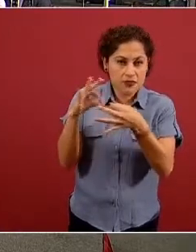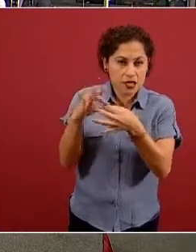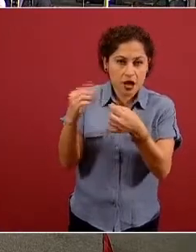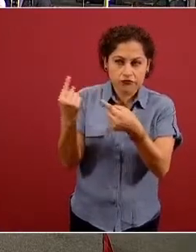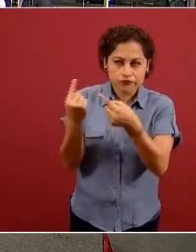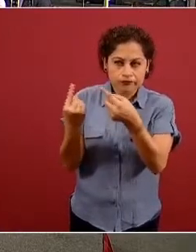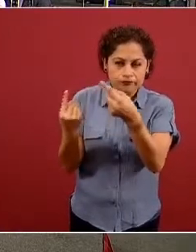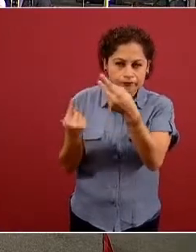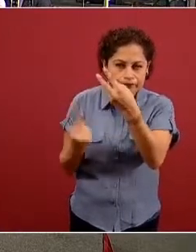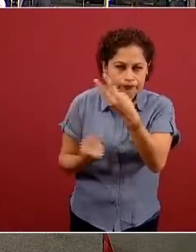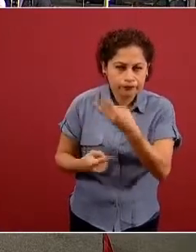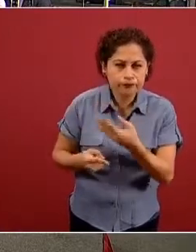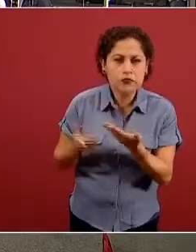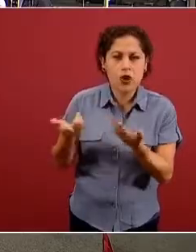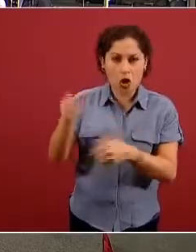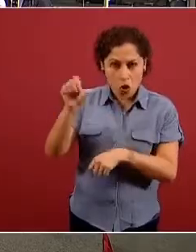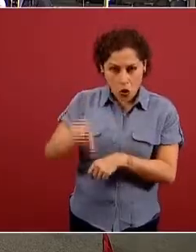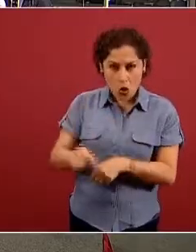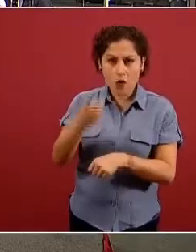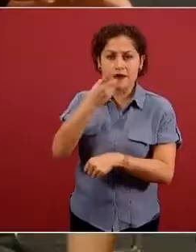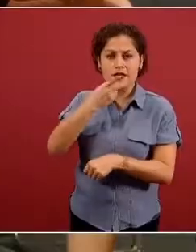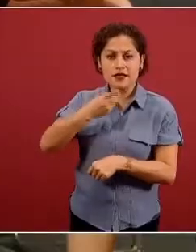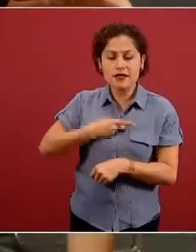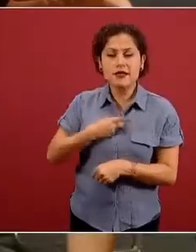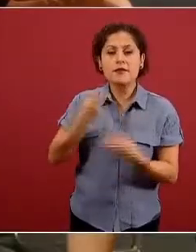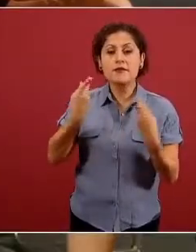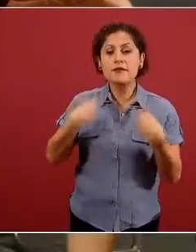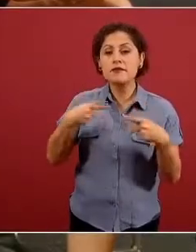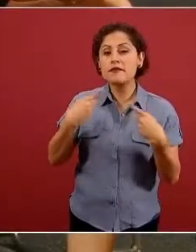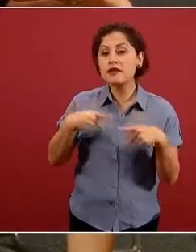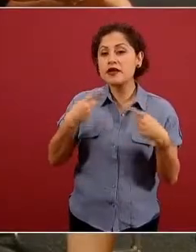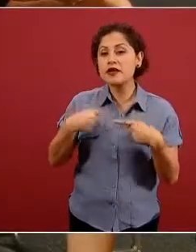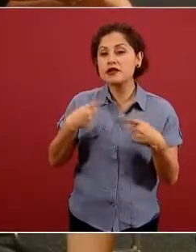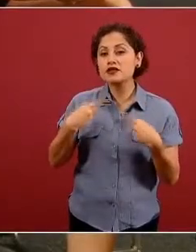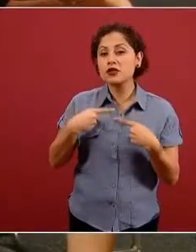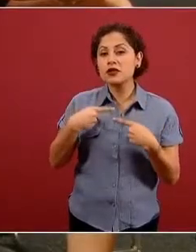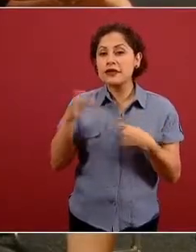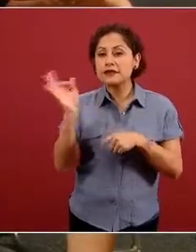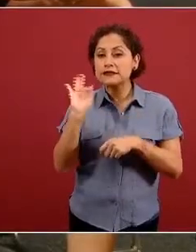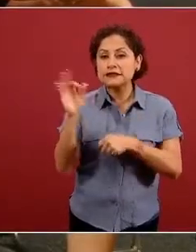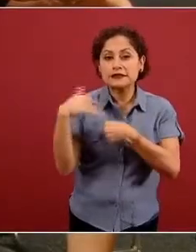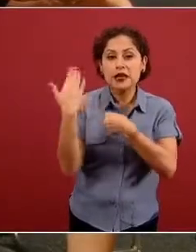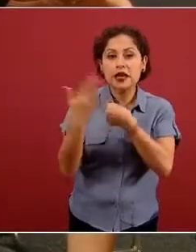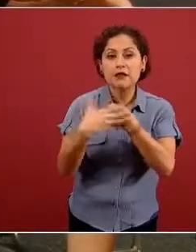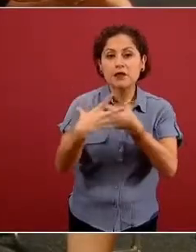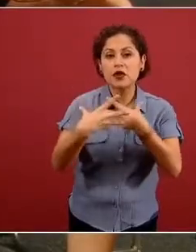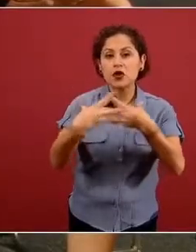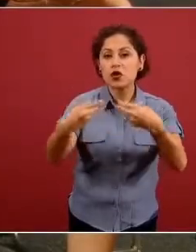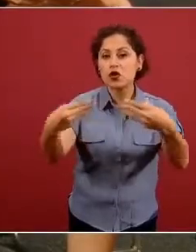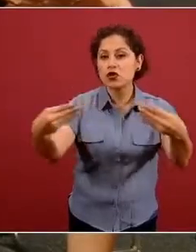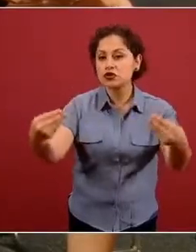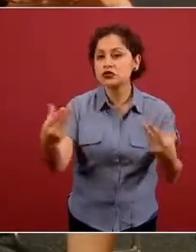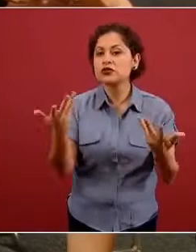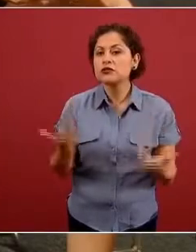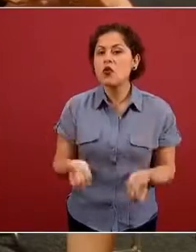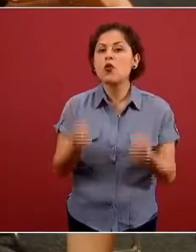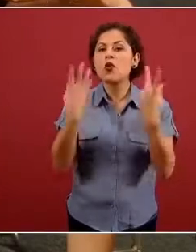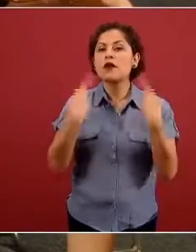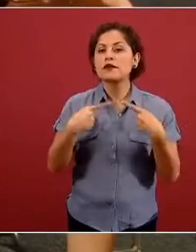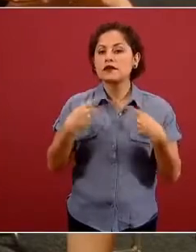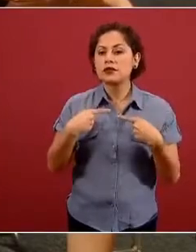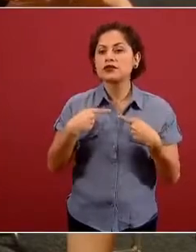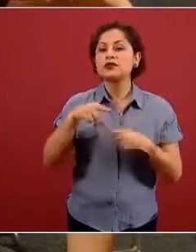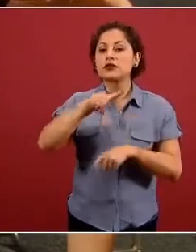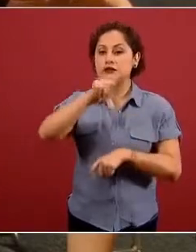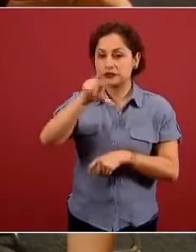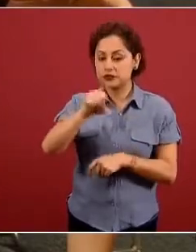hoy nos puede dar una actualización de la cantidad de personas que pudieran contraer la enfermedad, de la cantidad de personas que pudieran morir